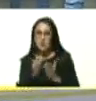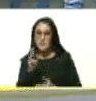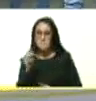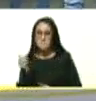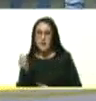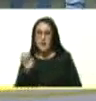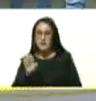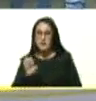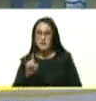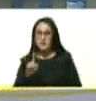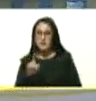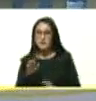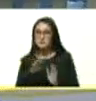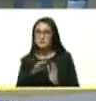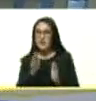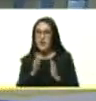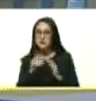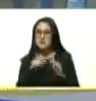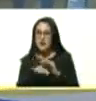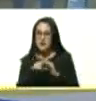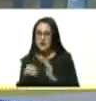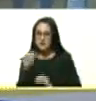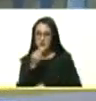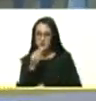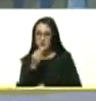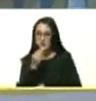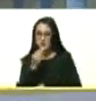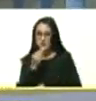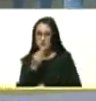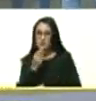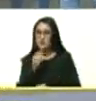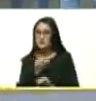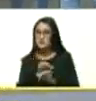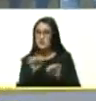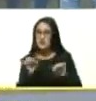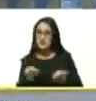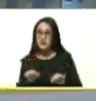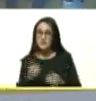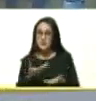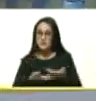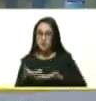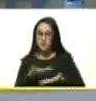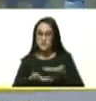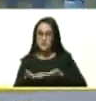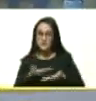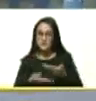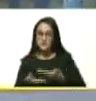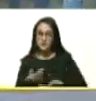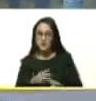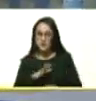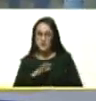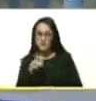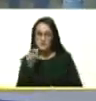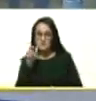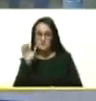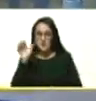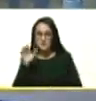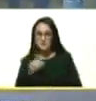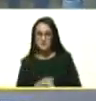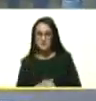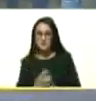PAE, a través de las casas de alimentación, bueno, a través del sistema de comercialización en general de nuestro país,